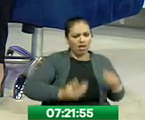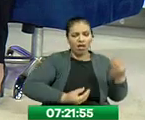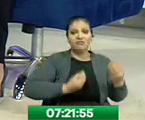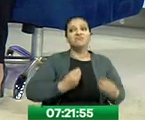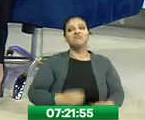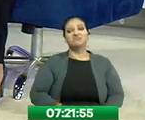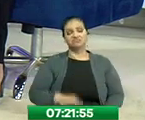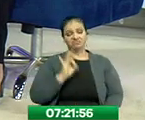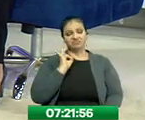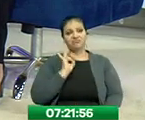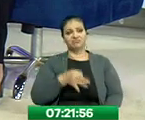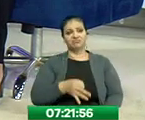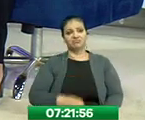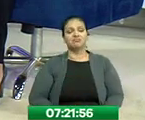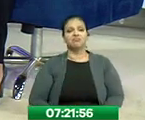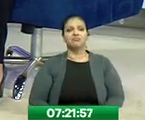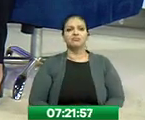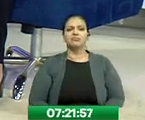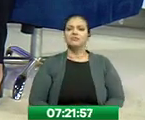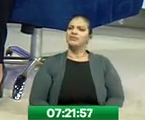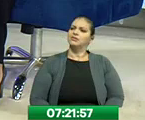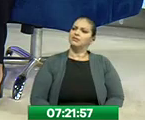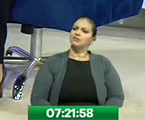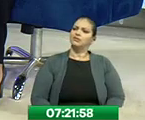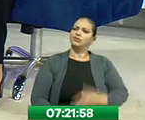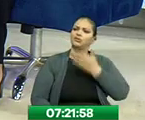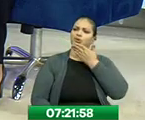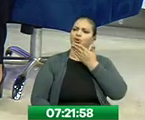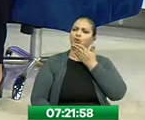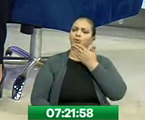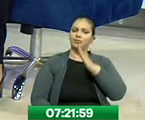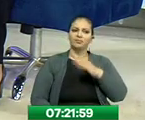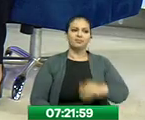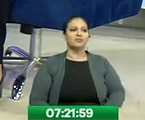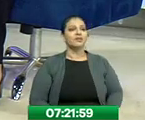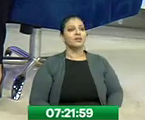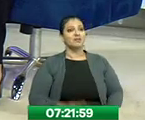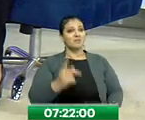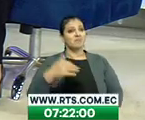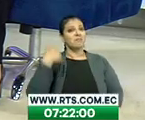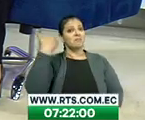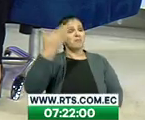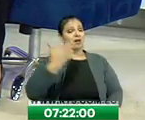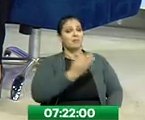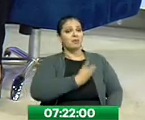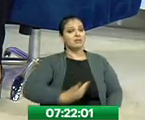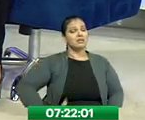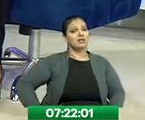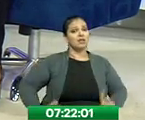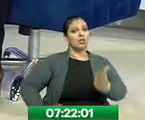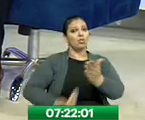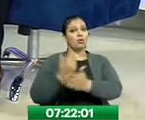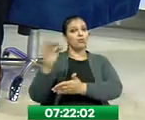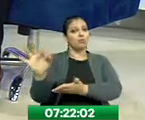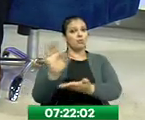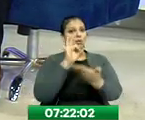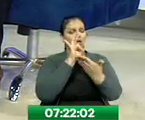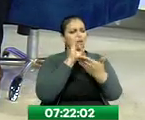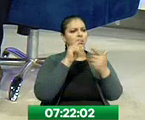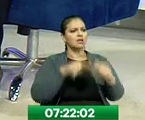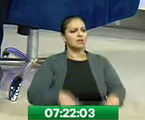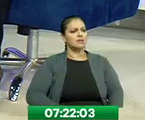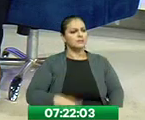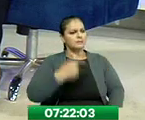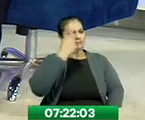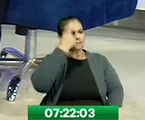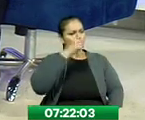al país y que su economía comience a crecer? Desde el primer día se tiene que trabajar. Aquí estamos, pasados los 2 años, llegando